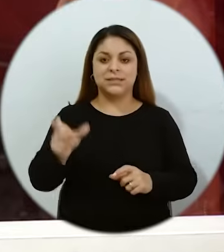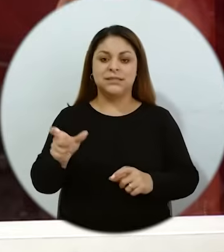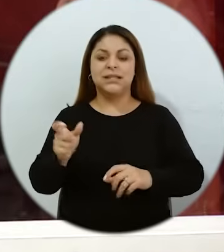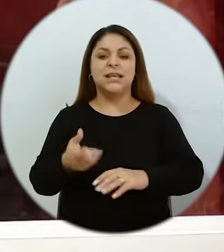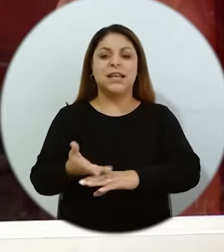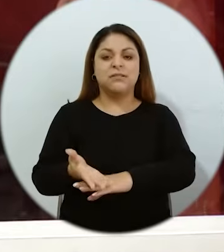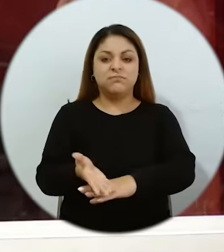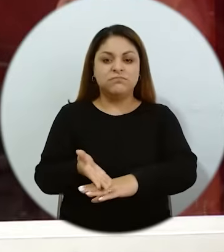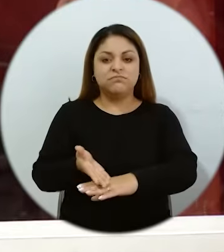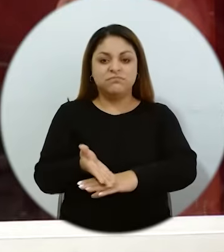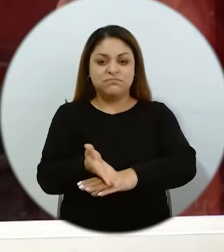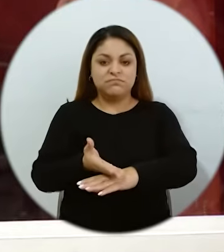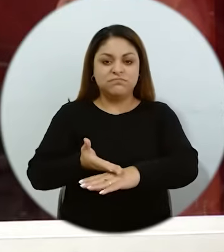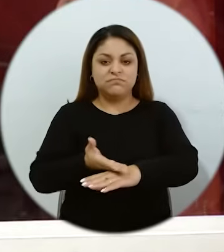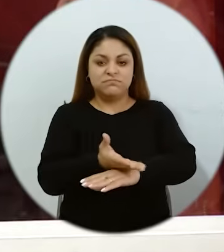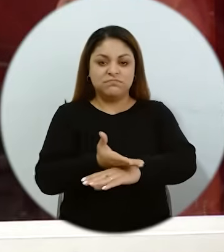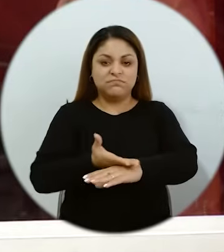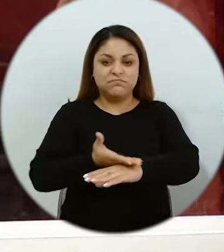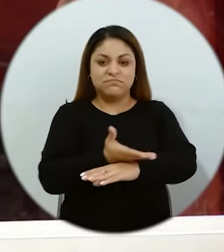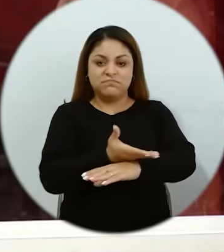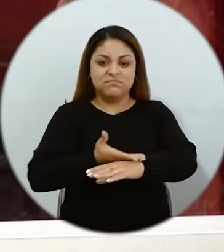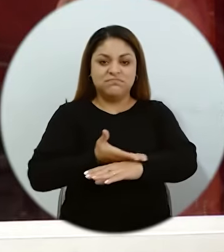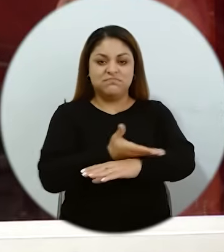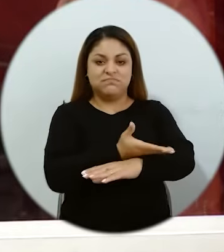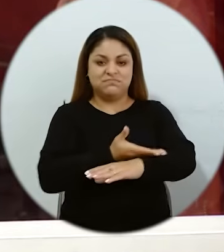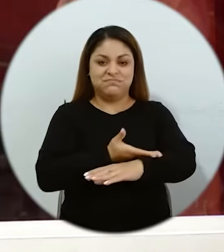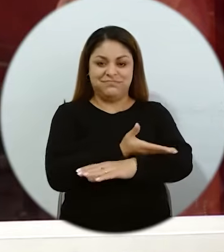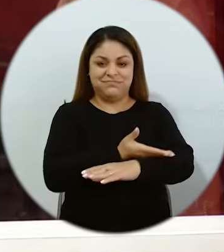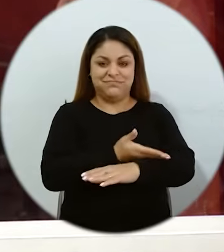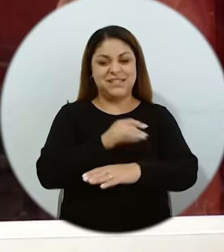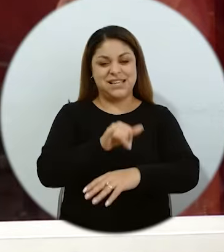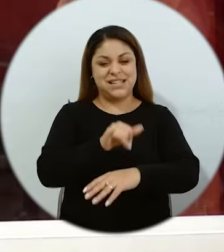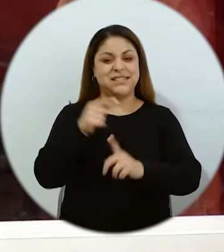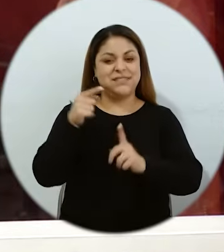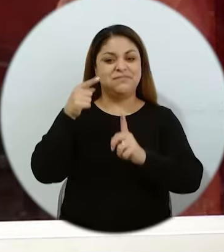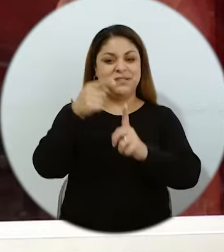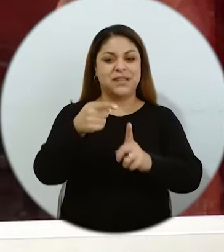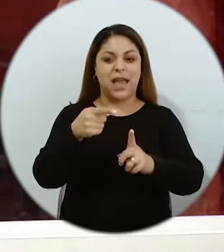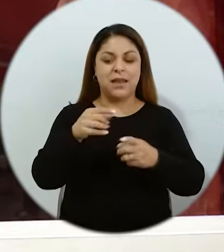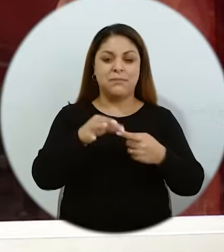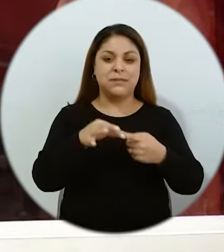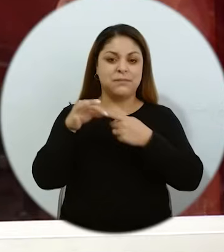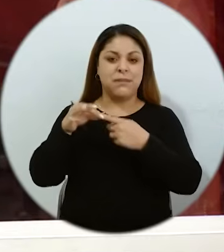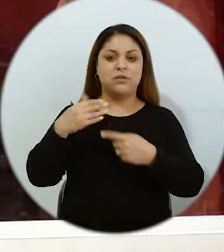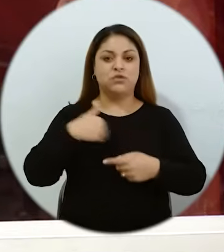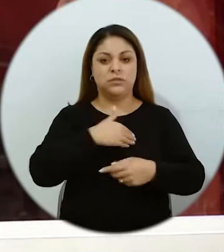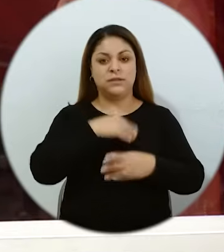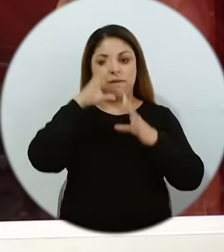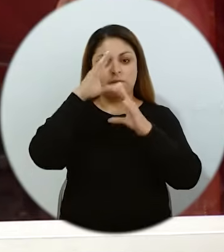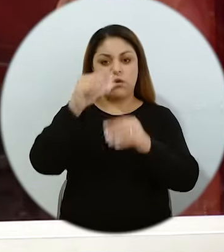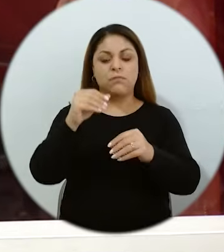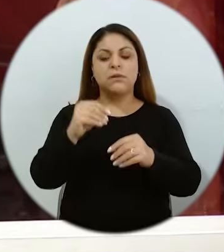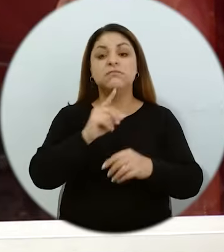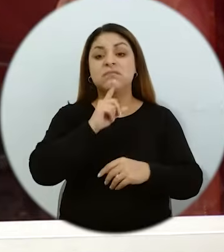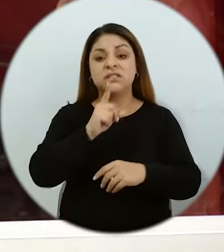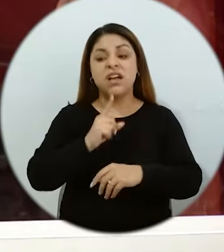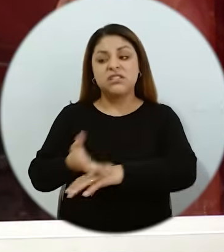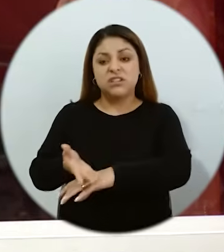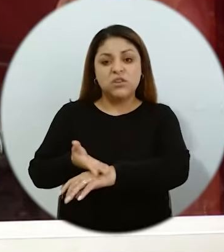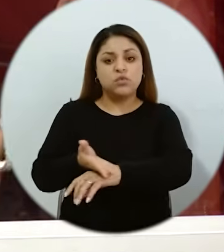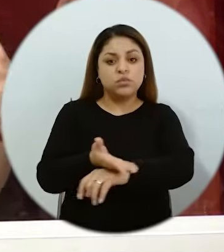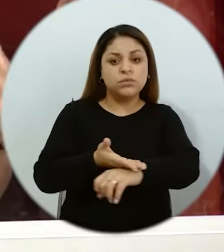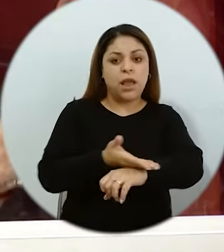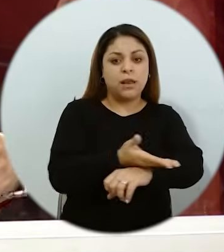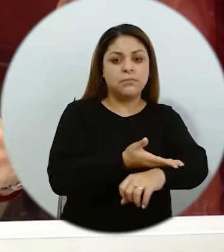serruchando el piso. Ese es, digamos, el serruchapisos, ese es el mensaje principal que tenemos en el informe.